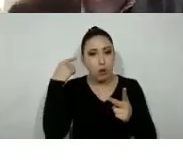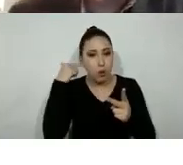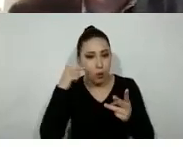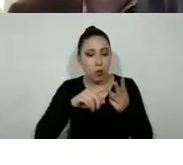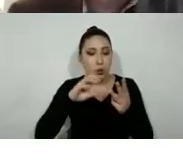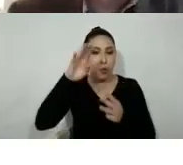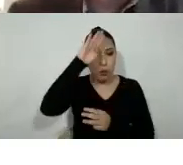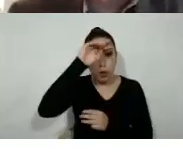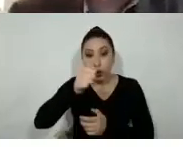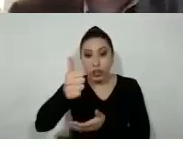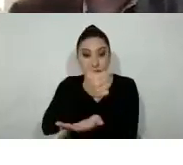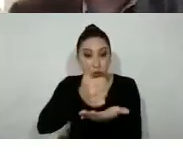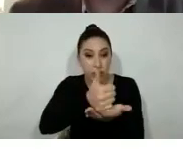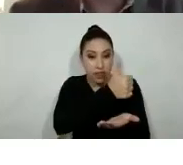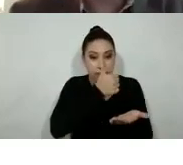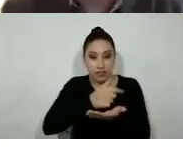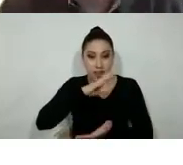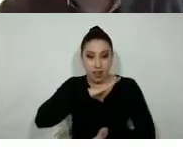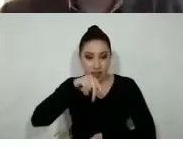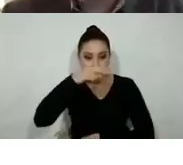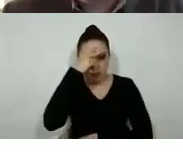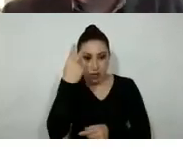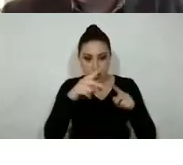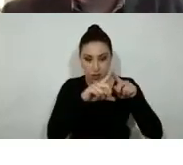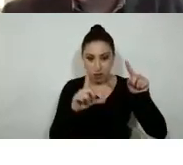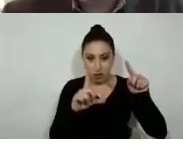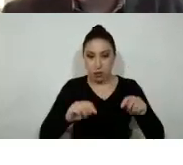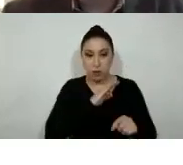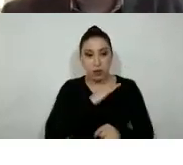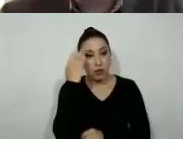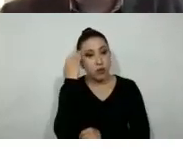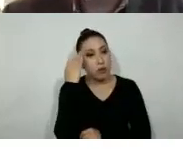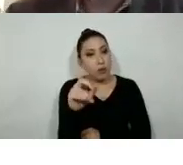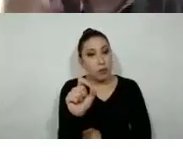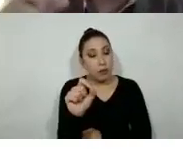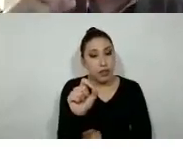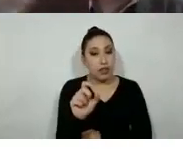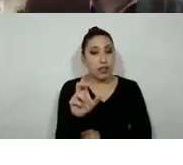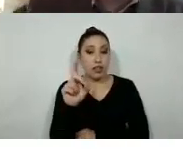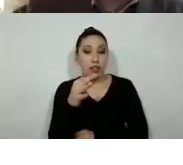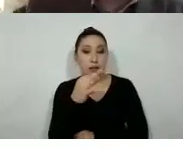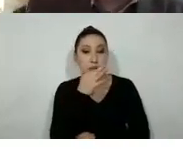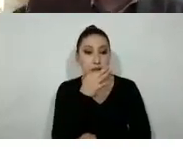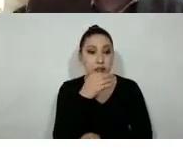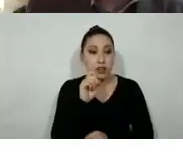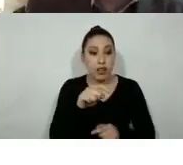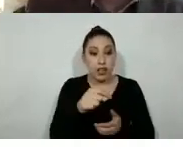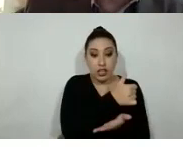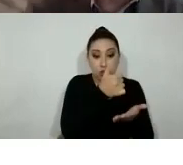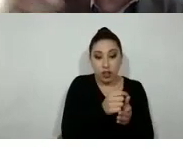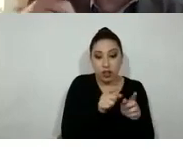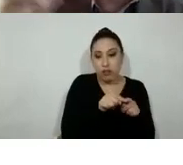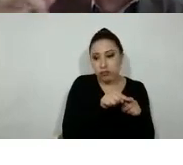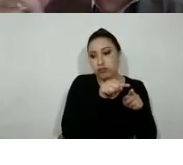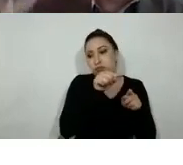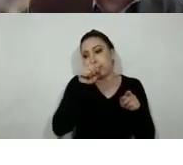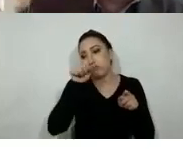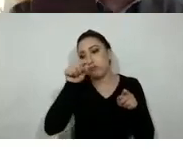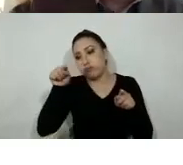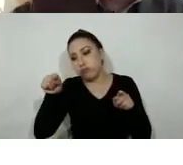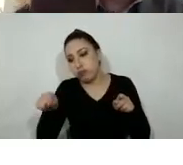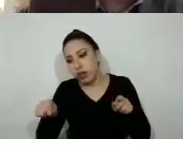país, pues puede llevar 20 minutos o 15 minutos cruzar la ciudad de lado a lado. Y entonces uno diría,